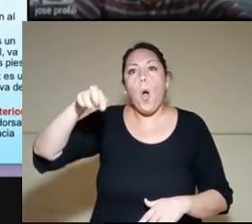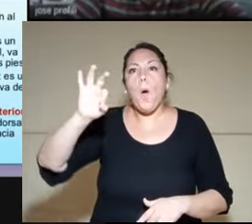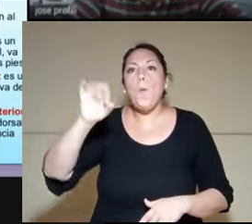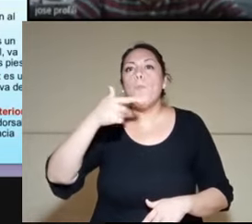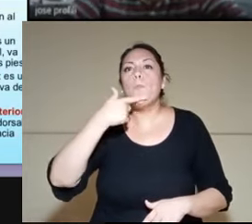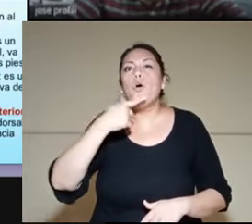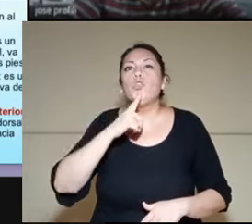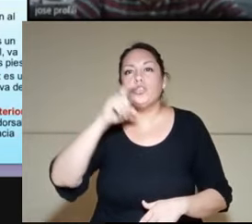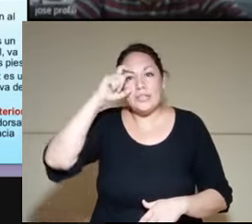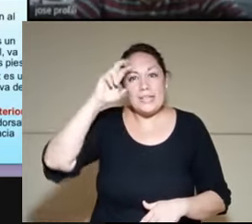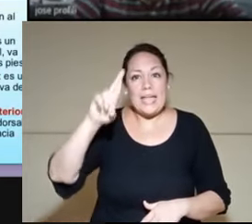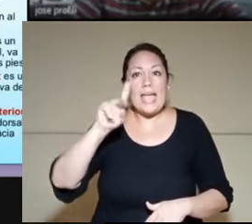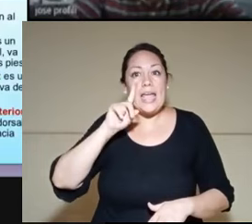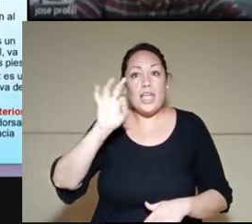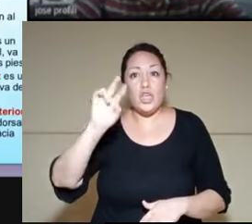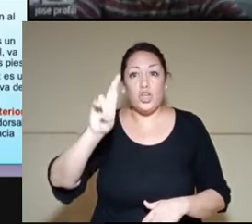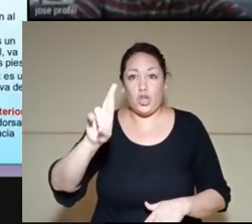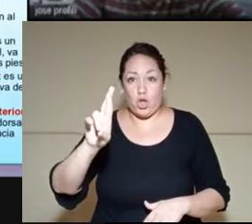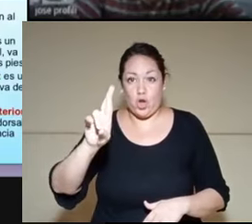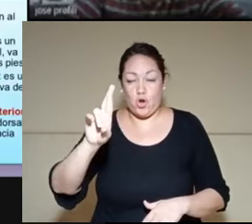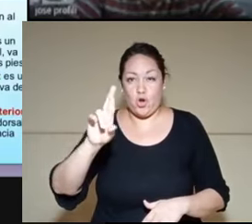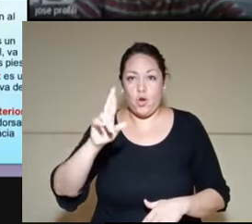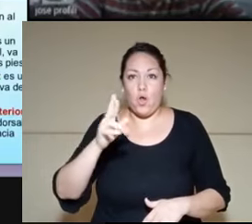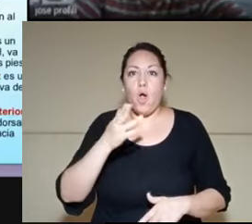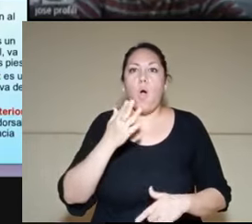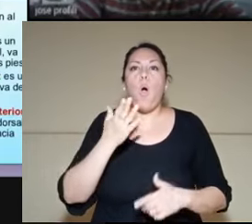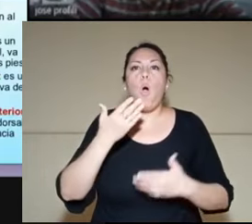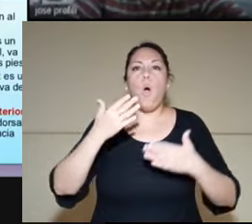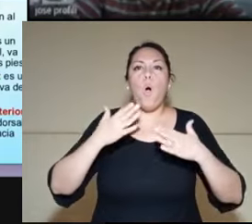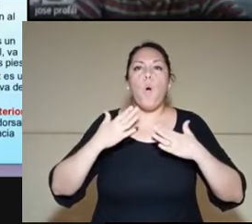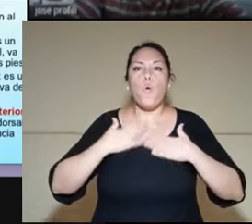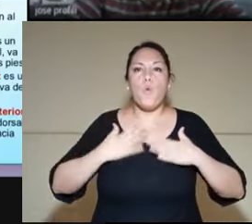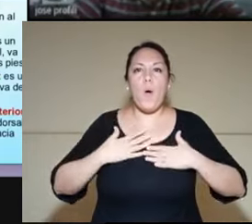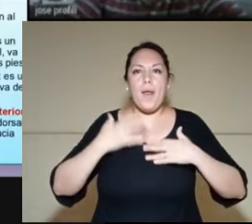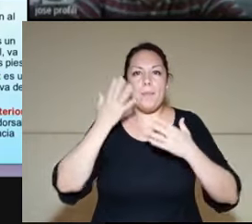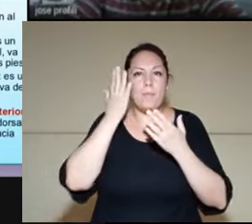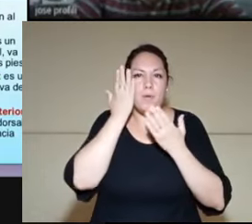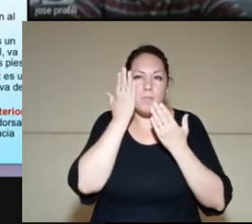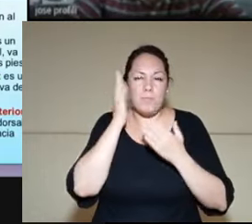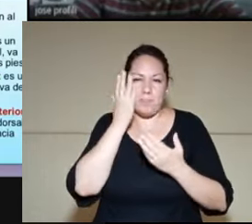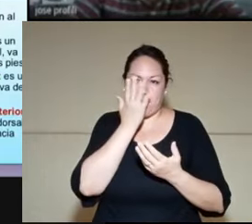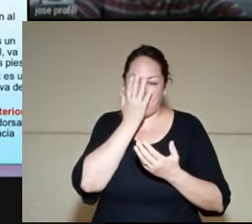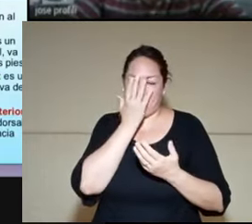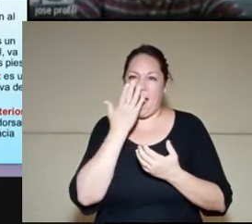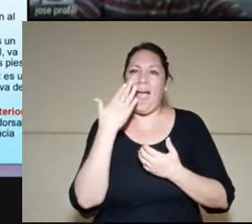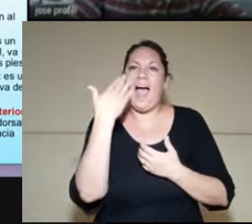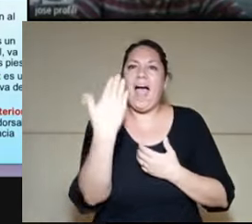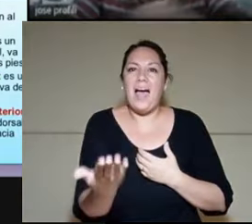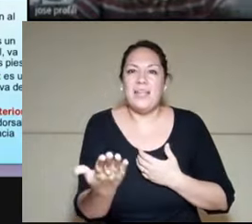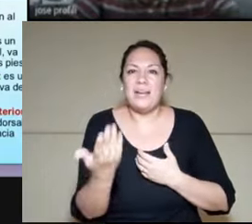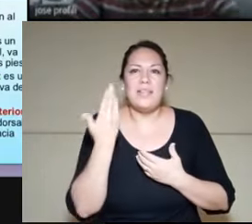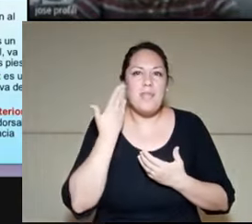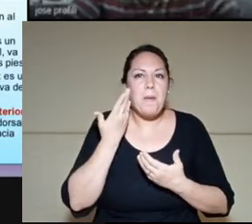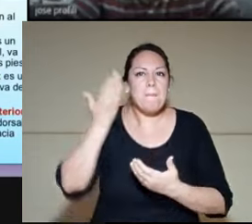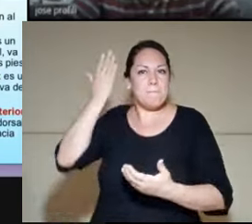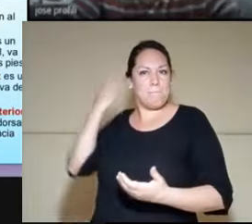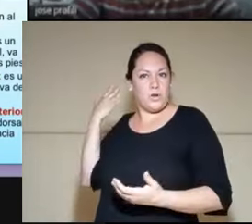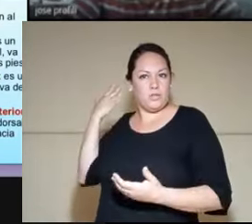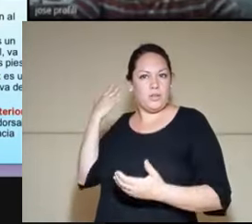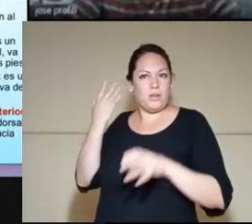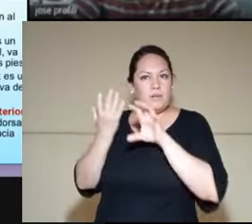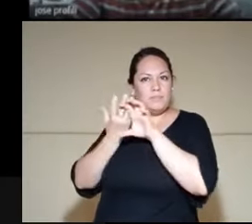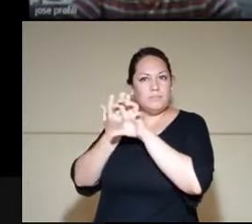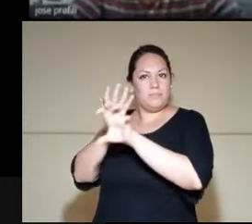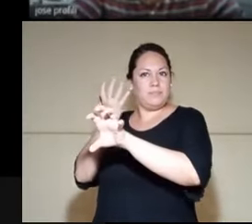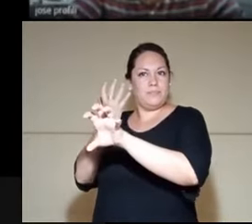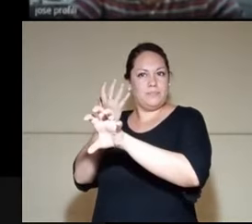la cara y la parte anterior. Entonces me queda el cuerpo en una parte anterior y una parte posterior. Entonces ahí ustedes